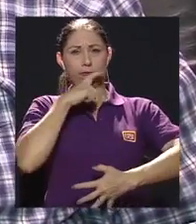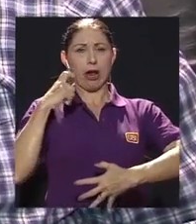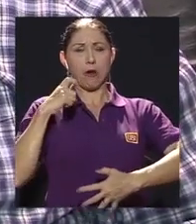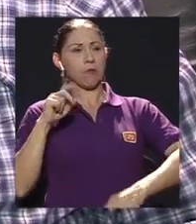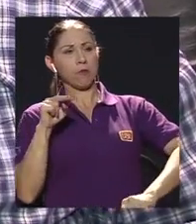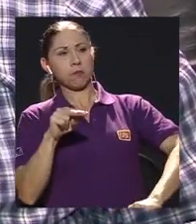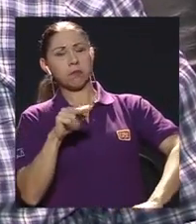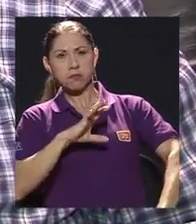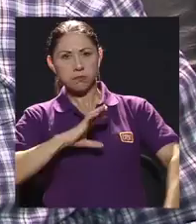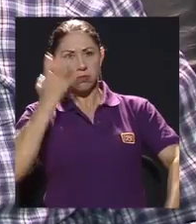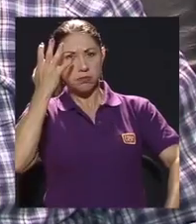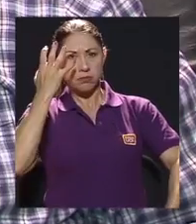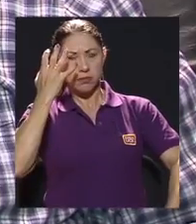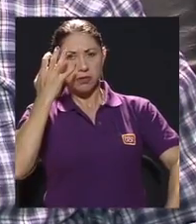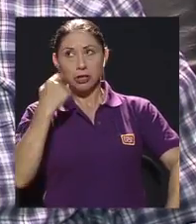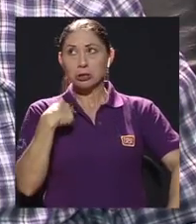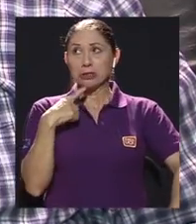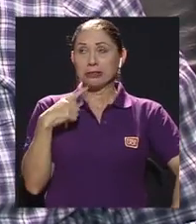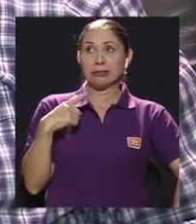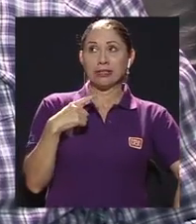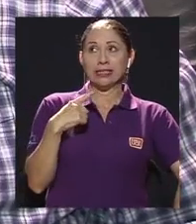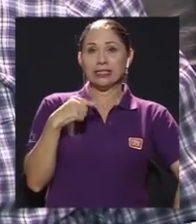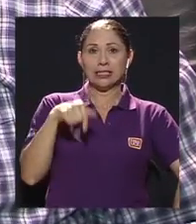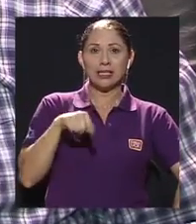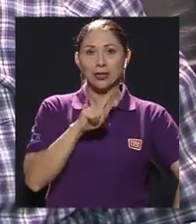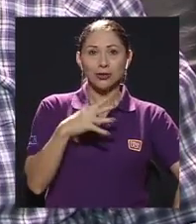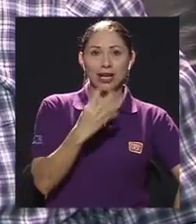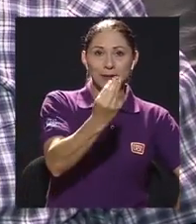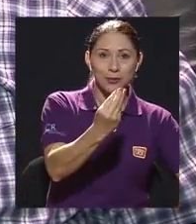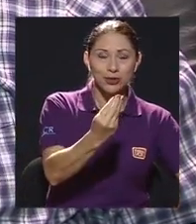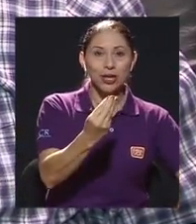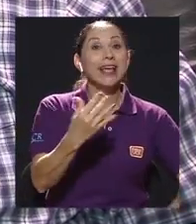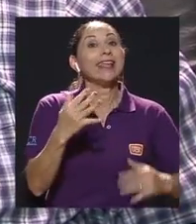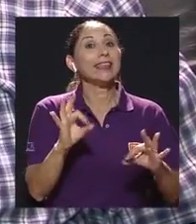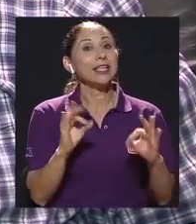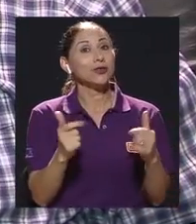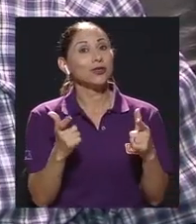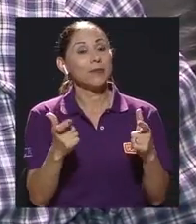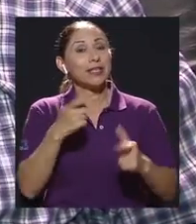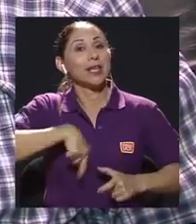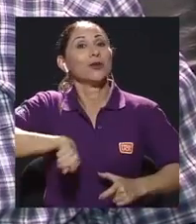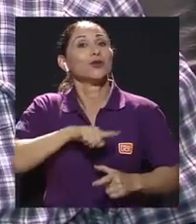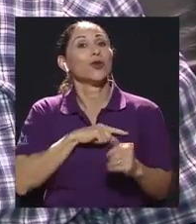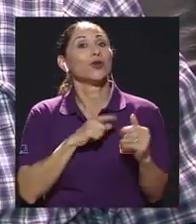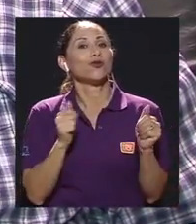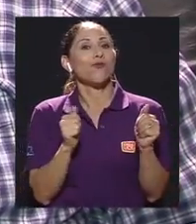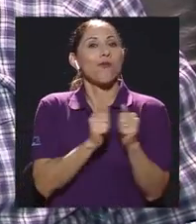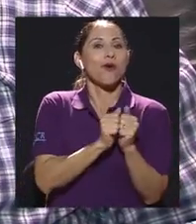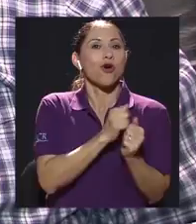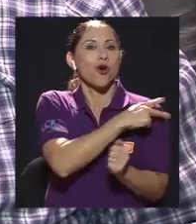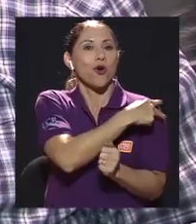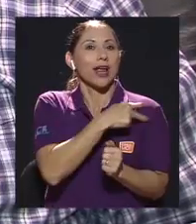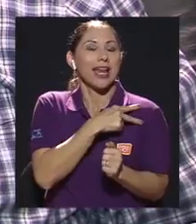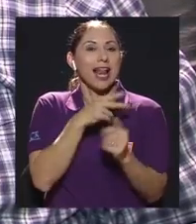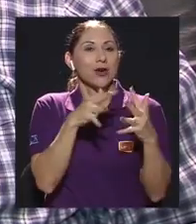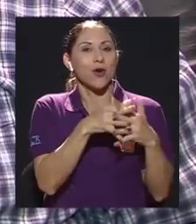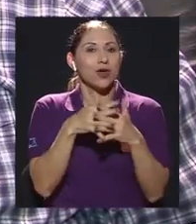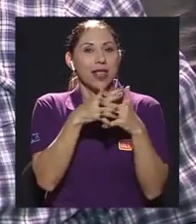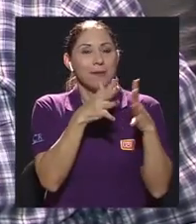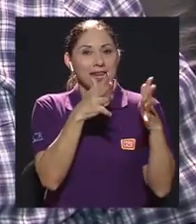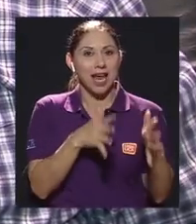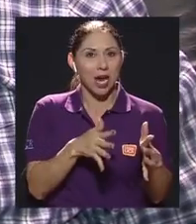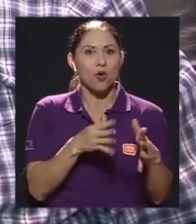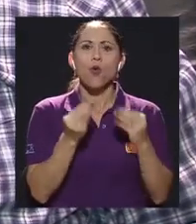enojó. Y digo yo, de aquí no salimos. Dichosamente andábamos con un general norteamericano,